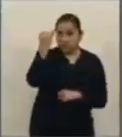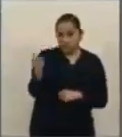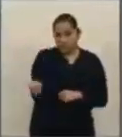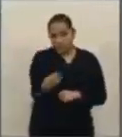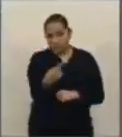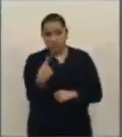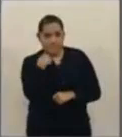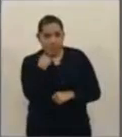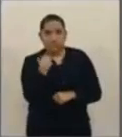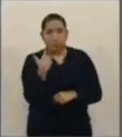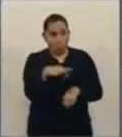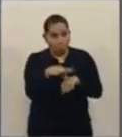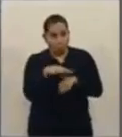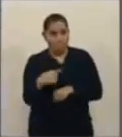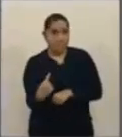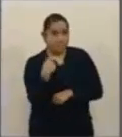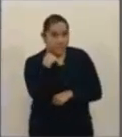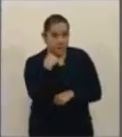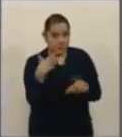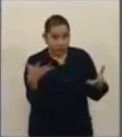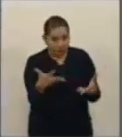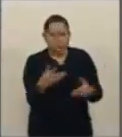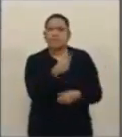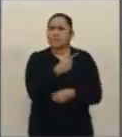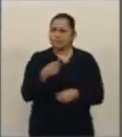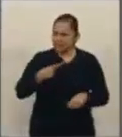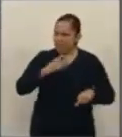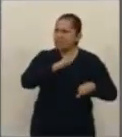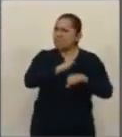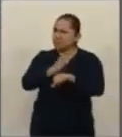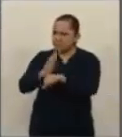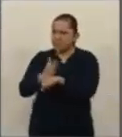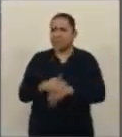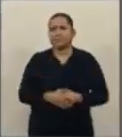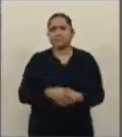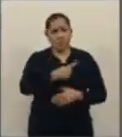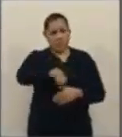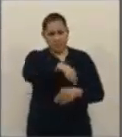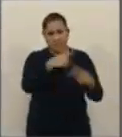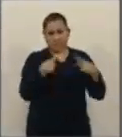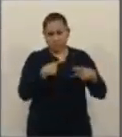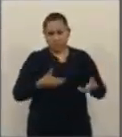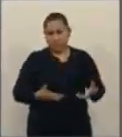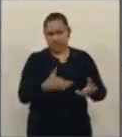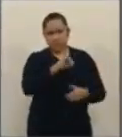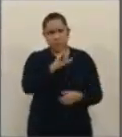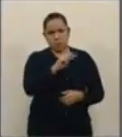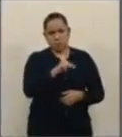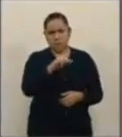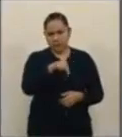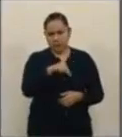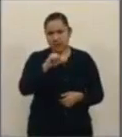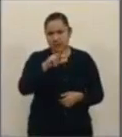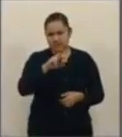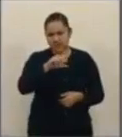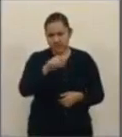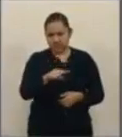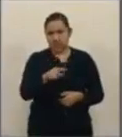La mente de los vecinos de la calle Juan N. Álvarez, esquina Periférico de